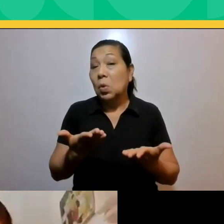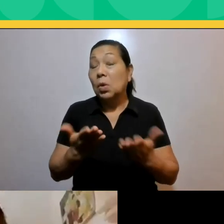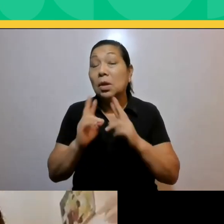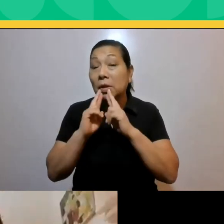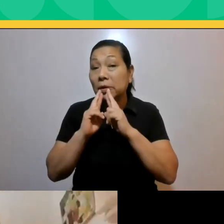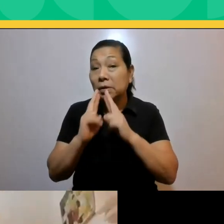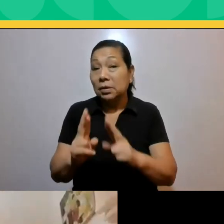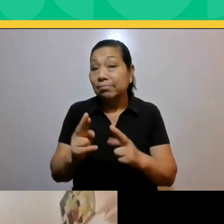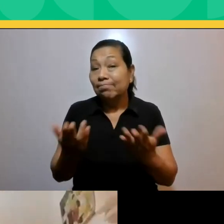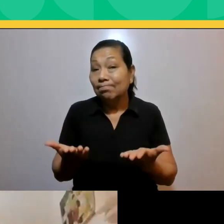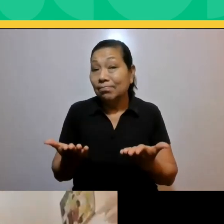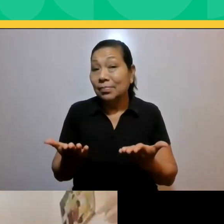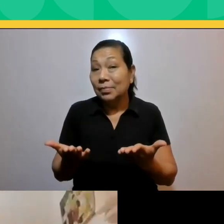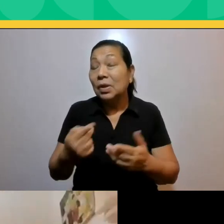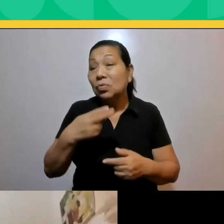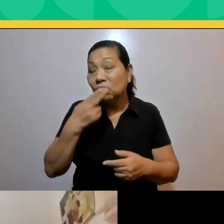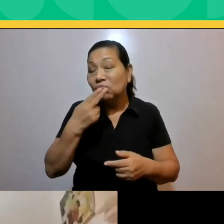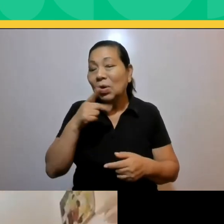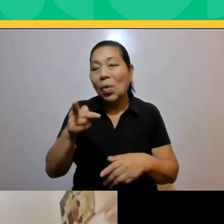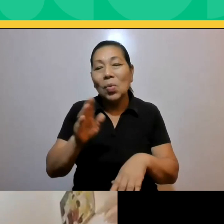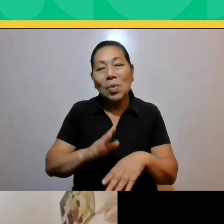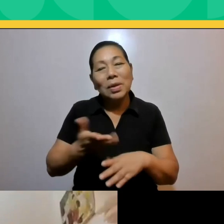recomendaciones es evitar el tabaco, ¿no?